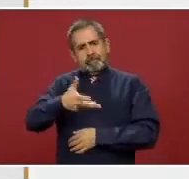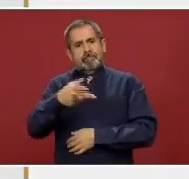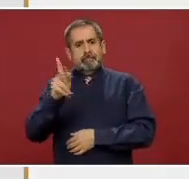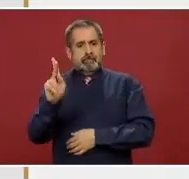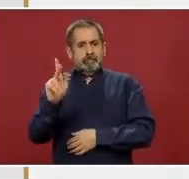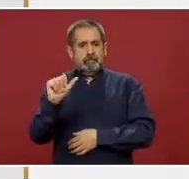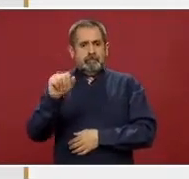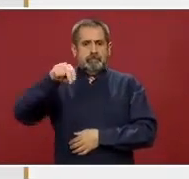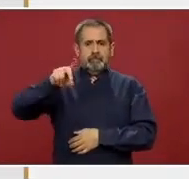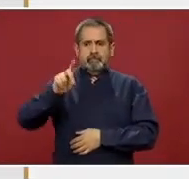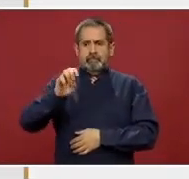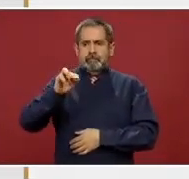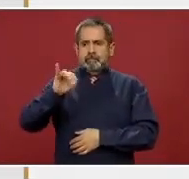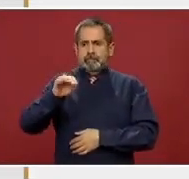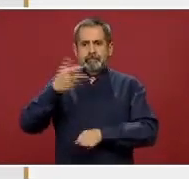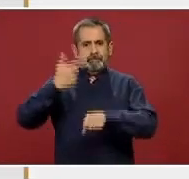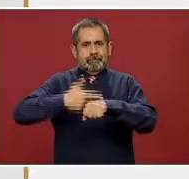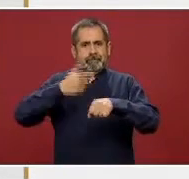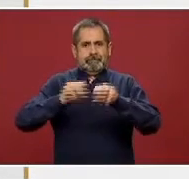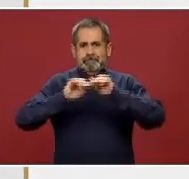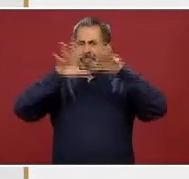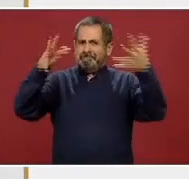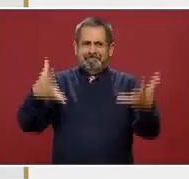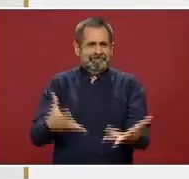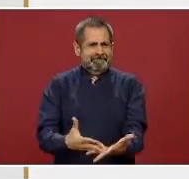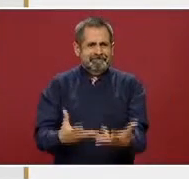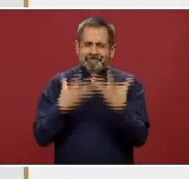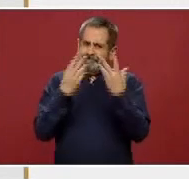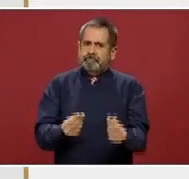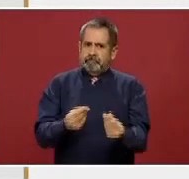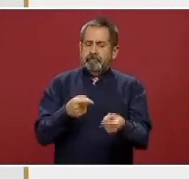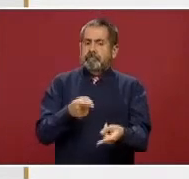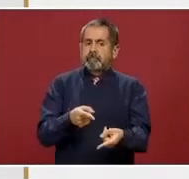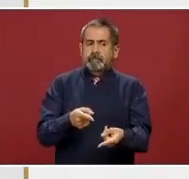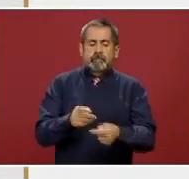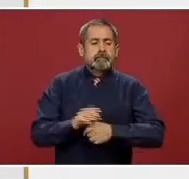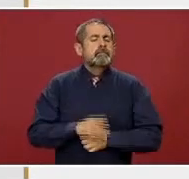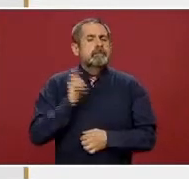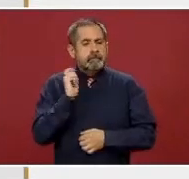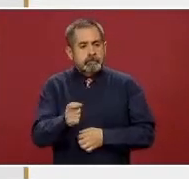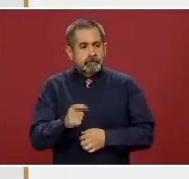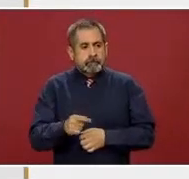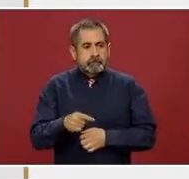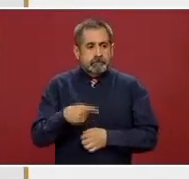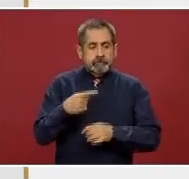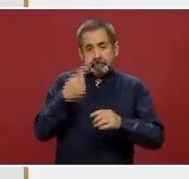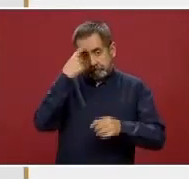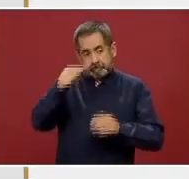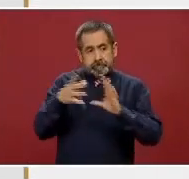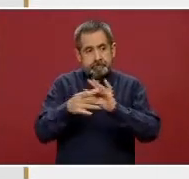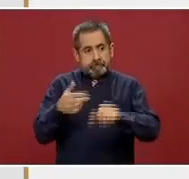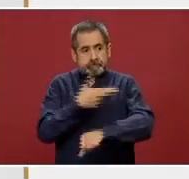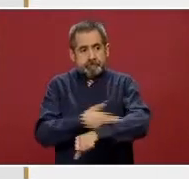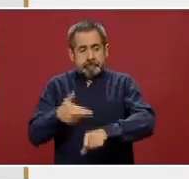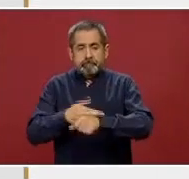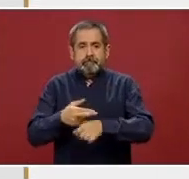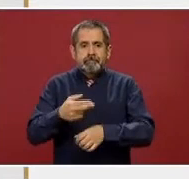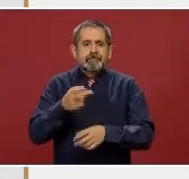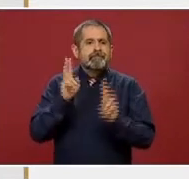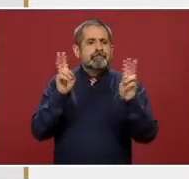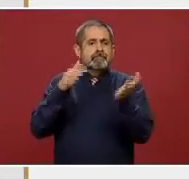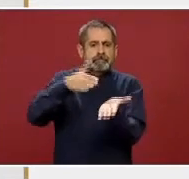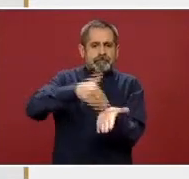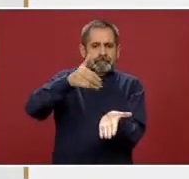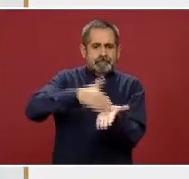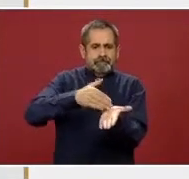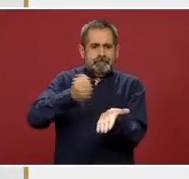Salud. La idea de esto es facilitar el trámite de incapacidad.